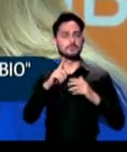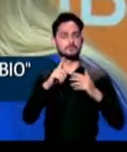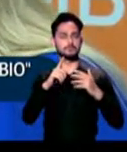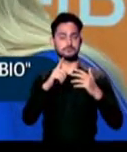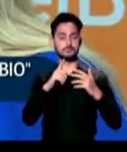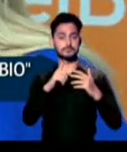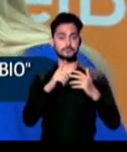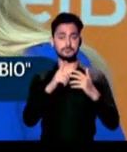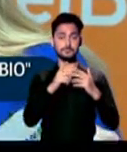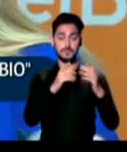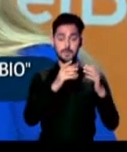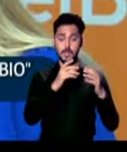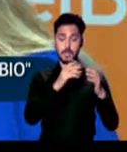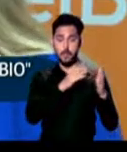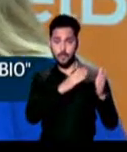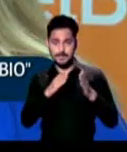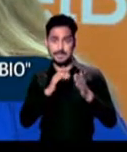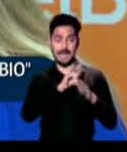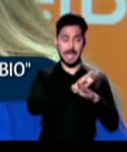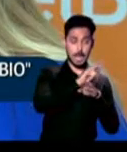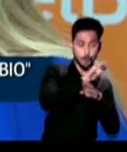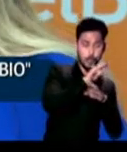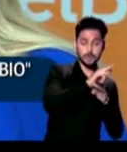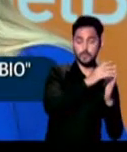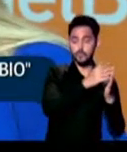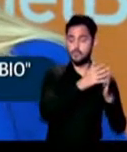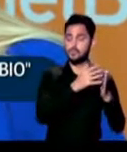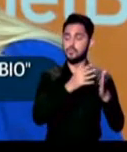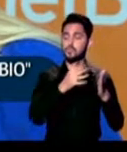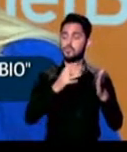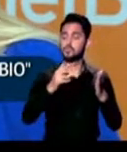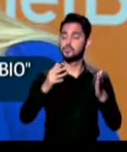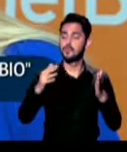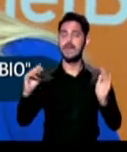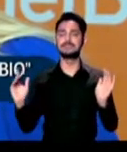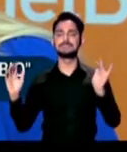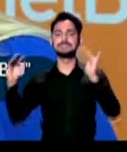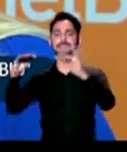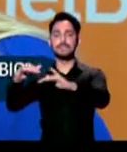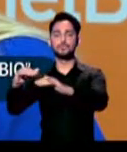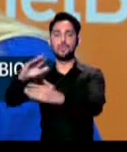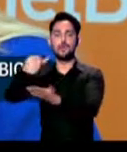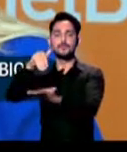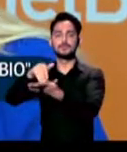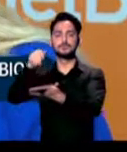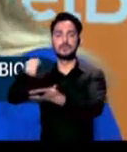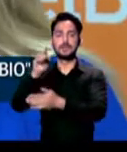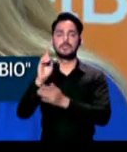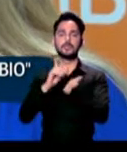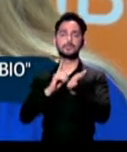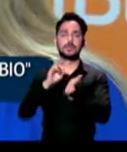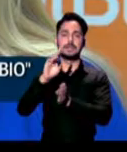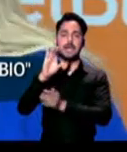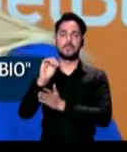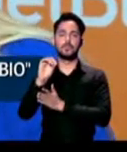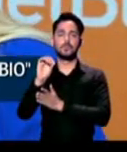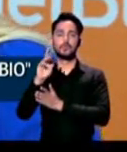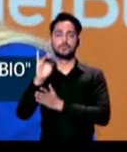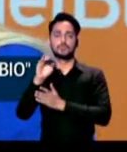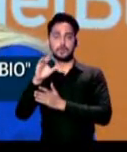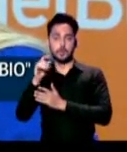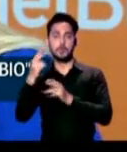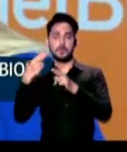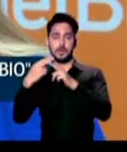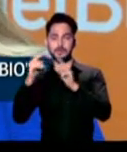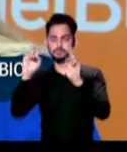desde el aeropuerto hasta el centro de convenciones, el doctor Pedro Rosselló. Así que con relación a eso, como en muchas otras actividades, que el